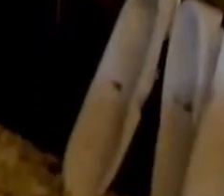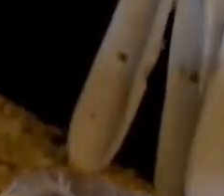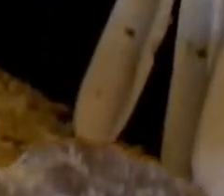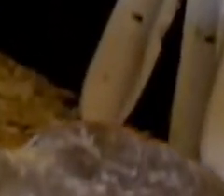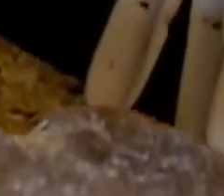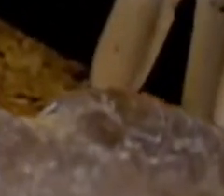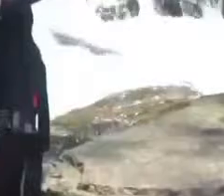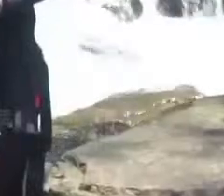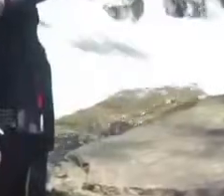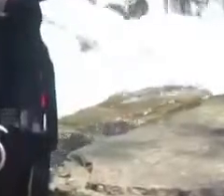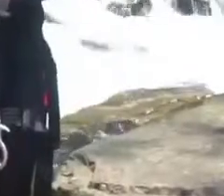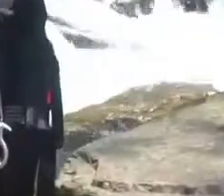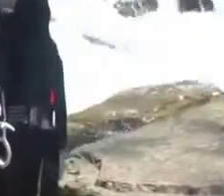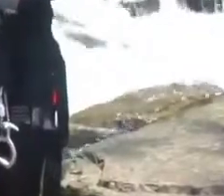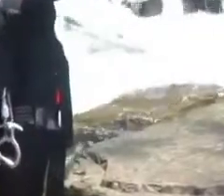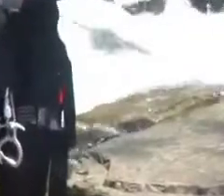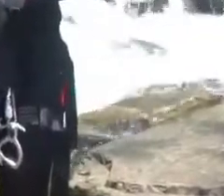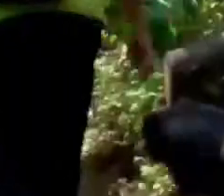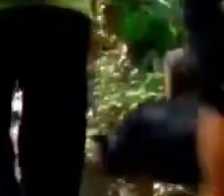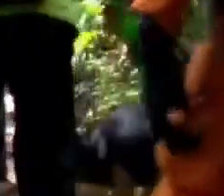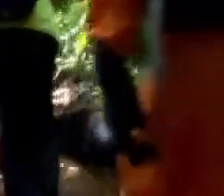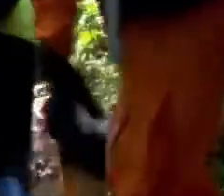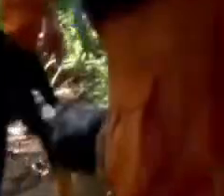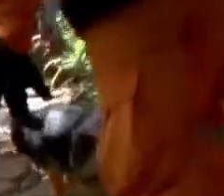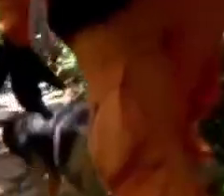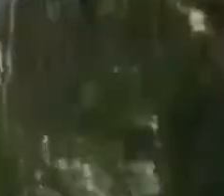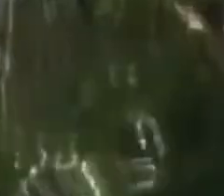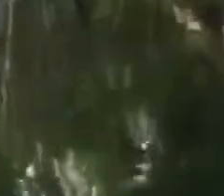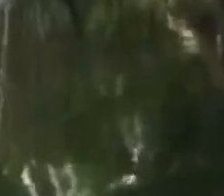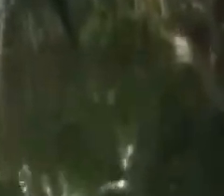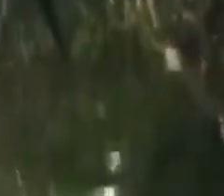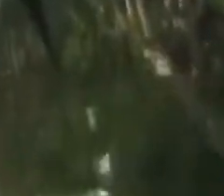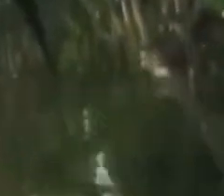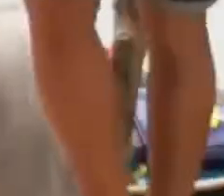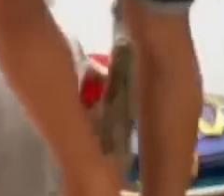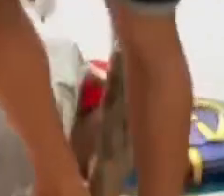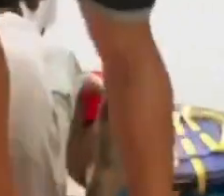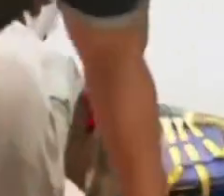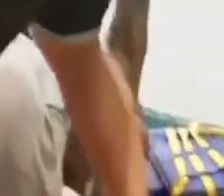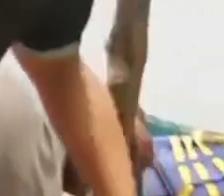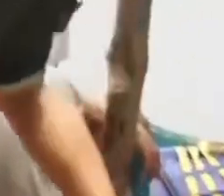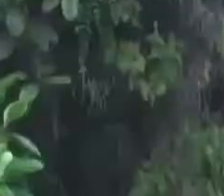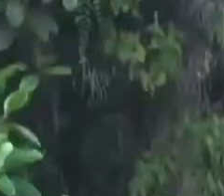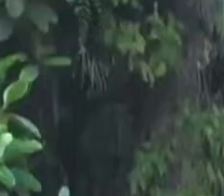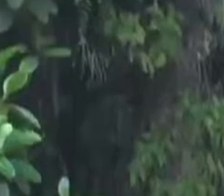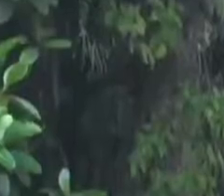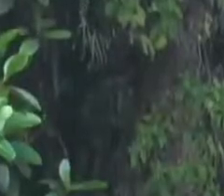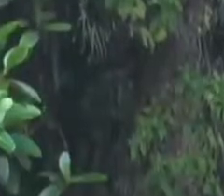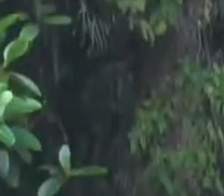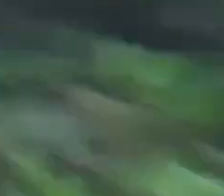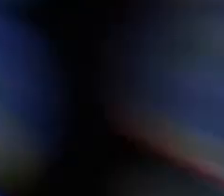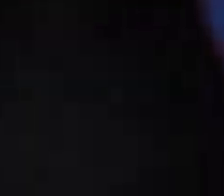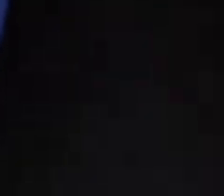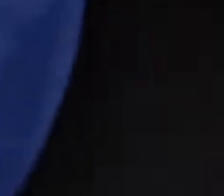vida que ha permitido aumentar sus ingresos y la generación de empleo, el turismo.